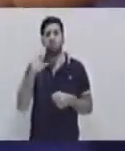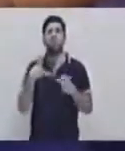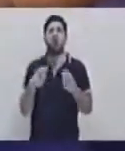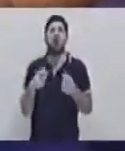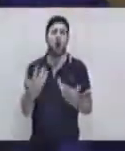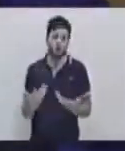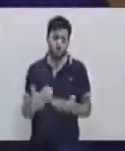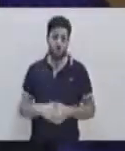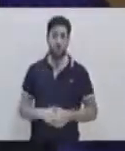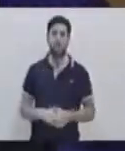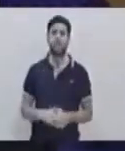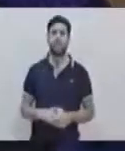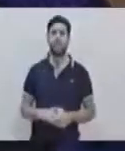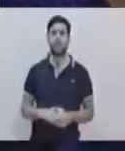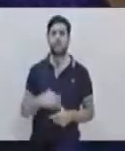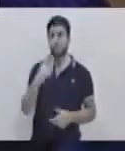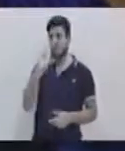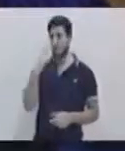esta acción.